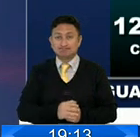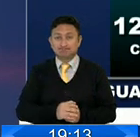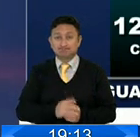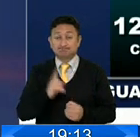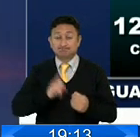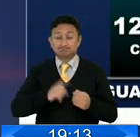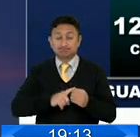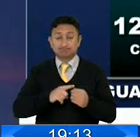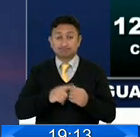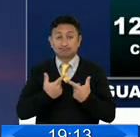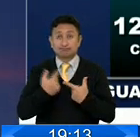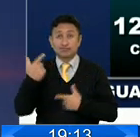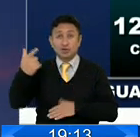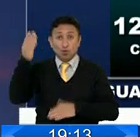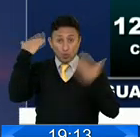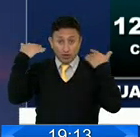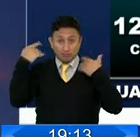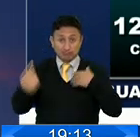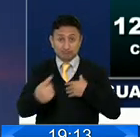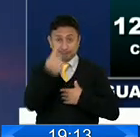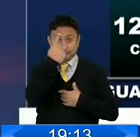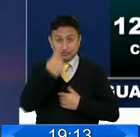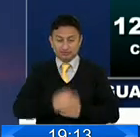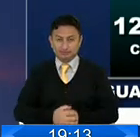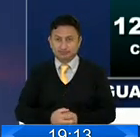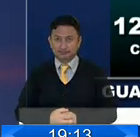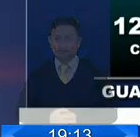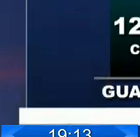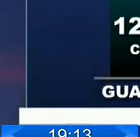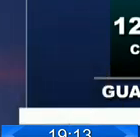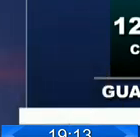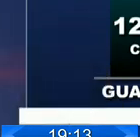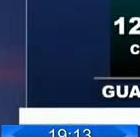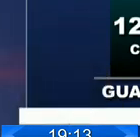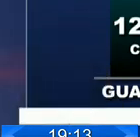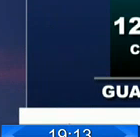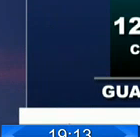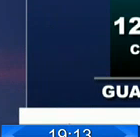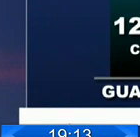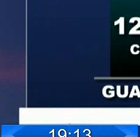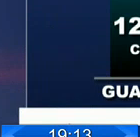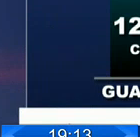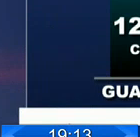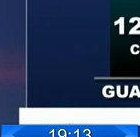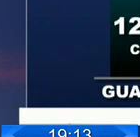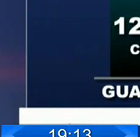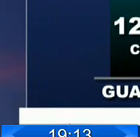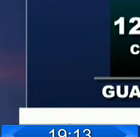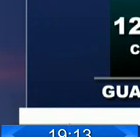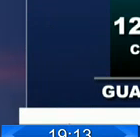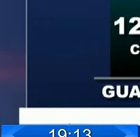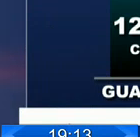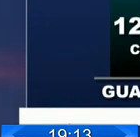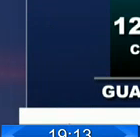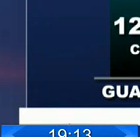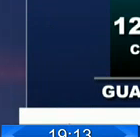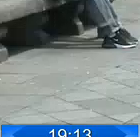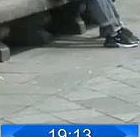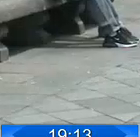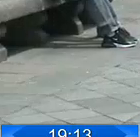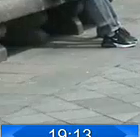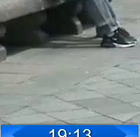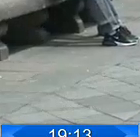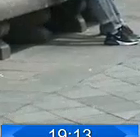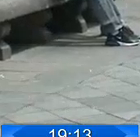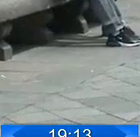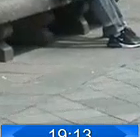Quito se distancia de Guayaquil con 4.000 casos de COVID-19 de diferencia y se mantiene como la primera ciudad del país con más contagios.